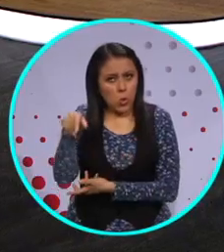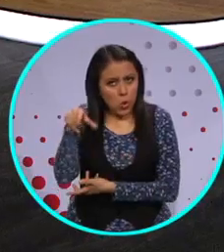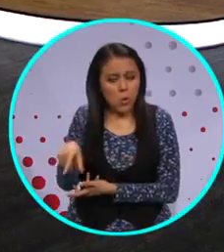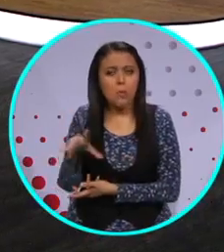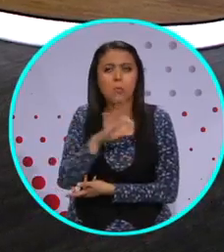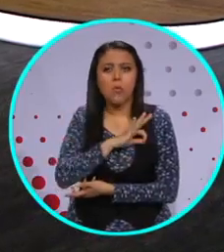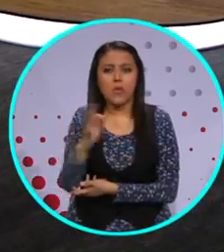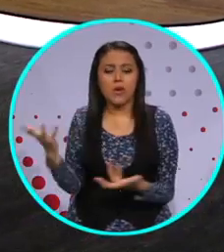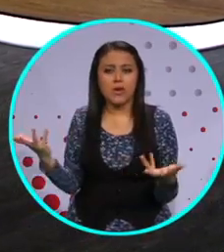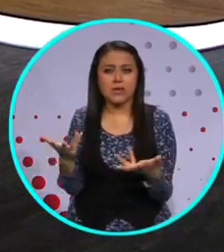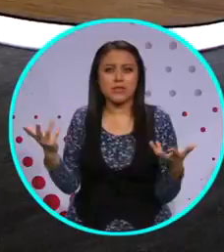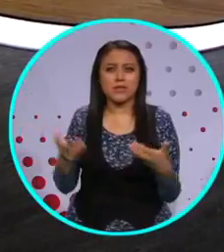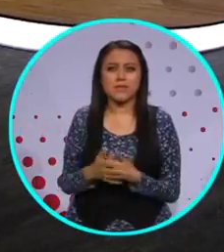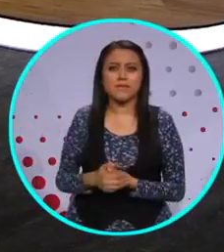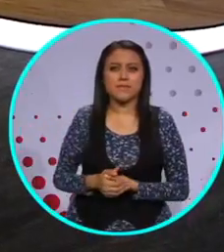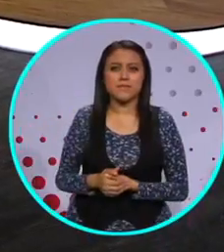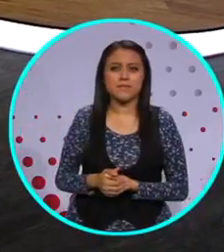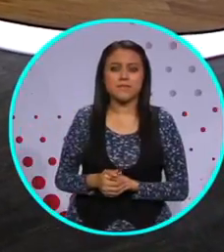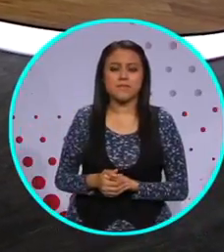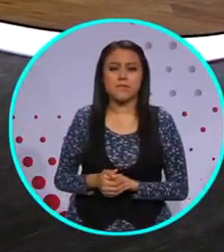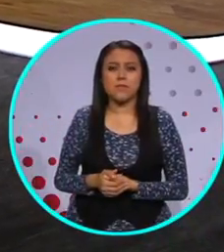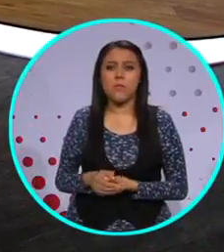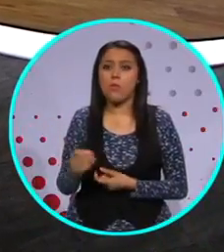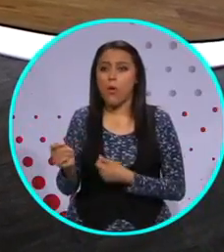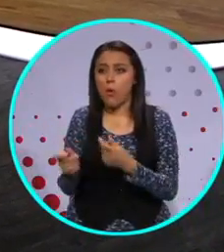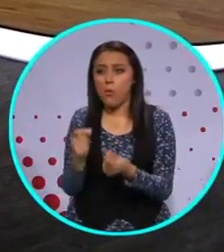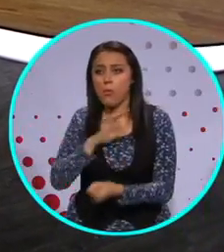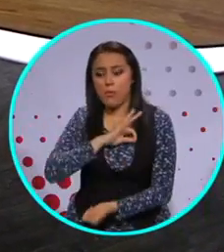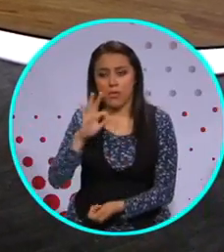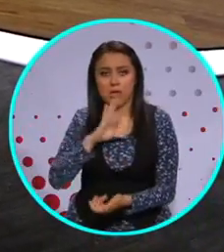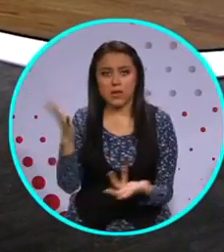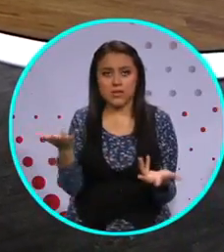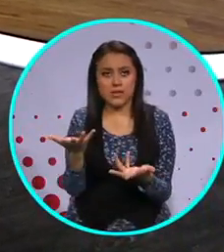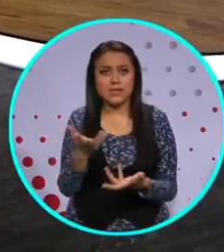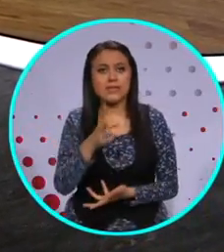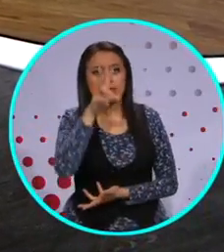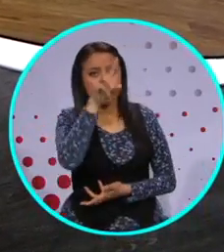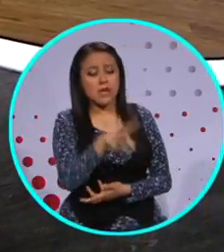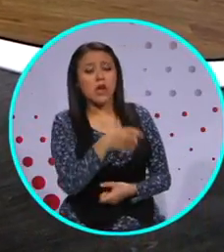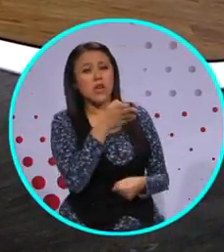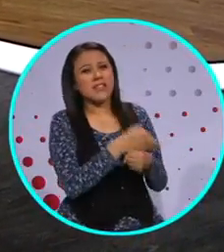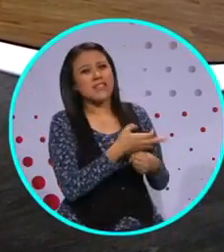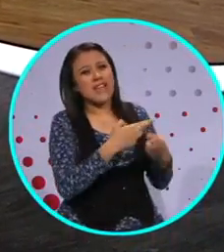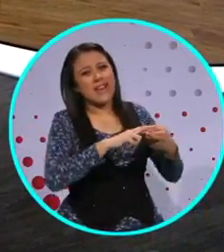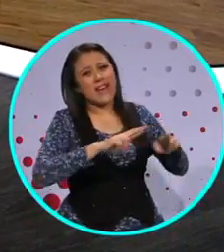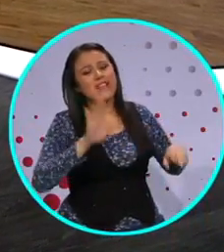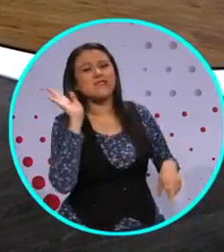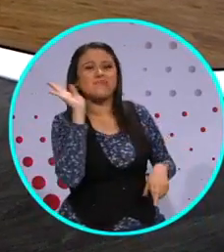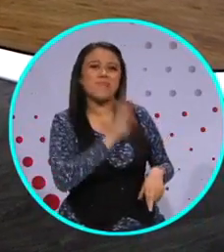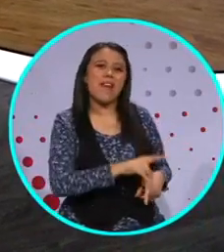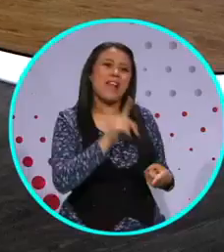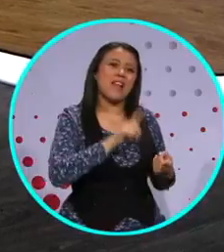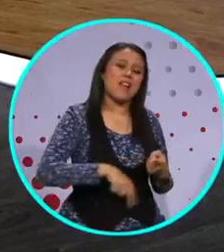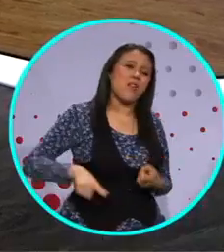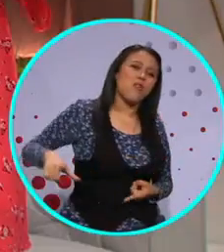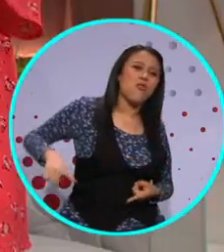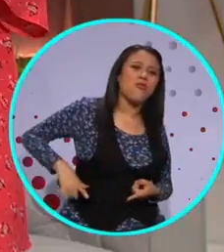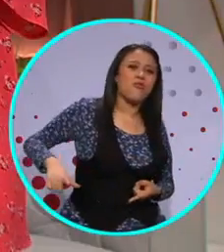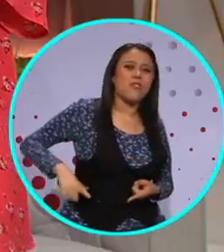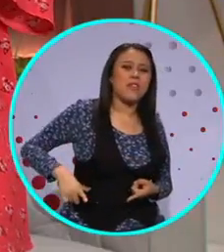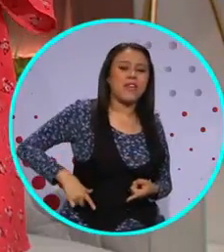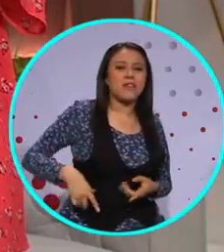le dejaron para hacer con lo poco que tiene lo ocupa para eso es cierto con esta muy mala relación que tiene con el gobierno